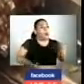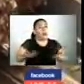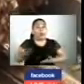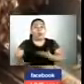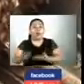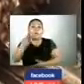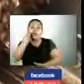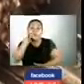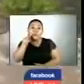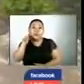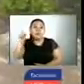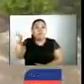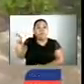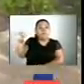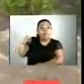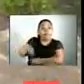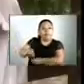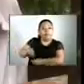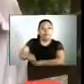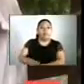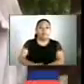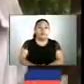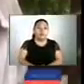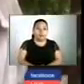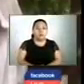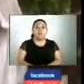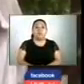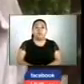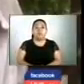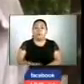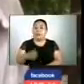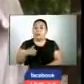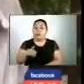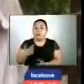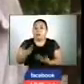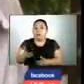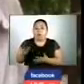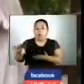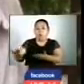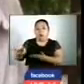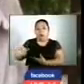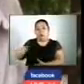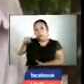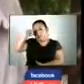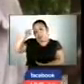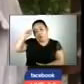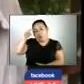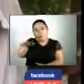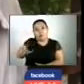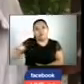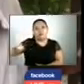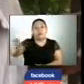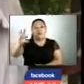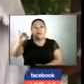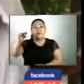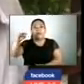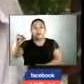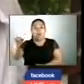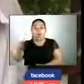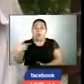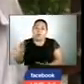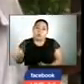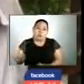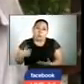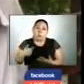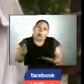así se gana la vida ya no pude ya no me quisieron dar trabajo en la finca entonces me